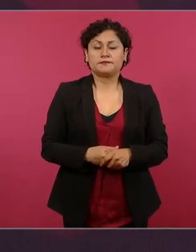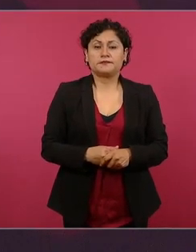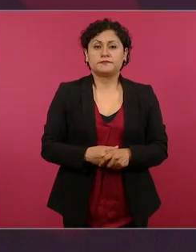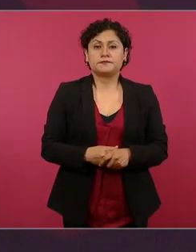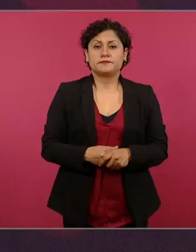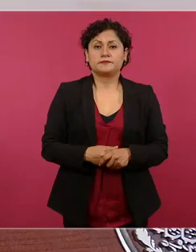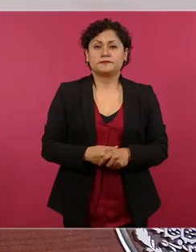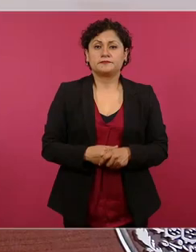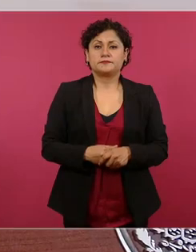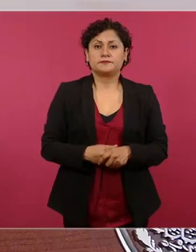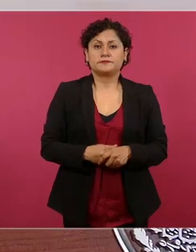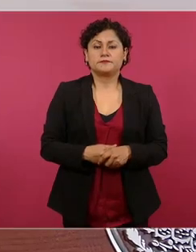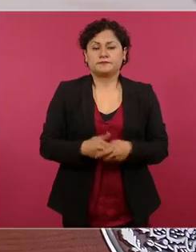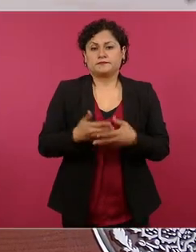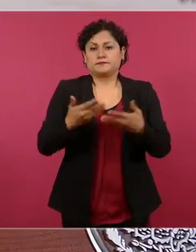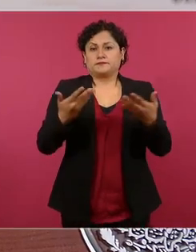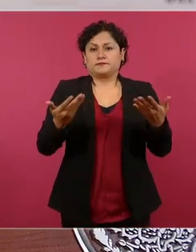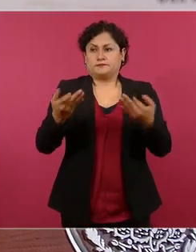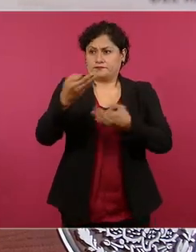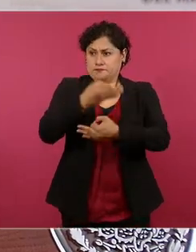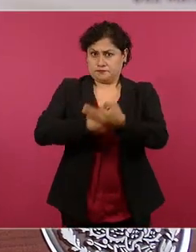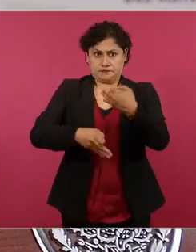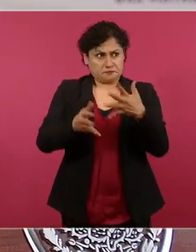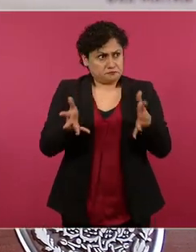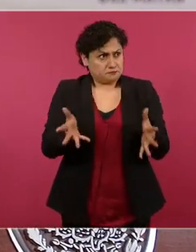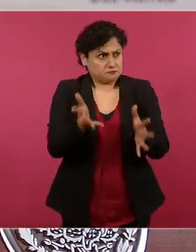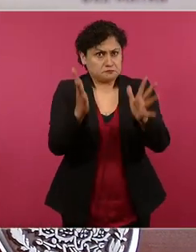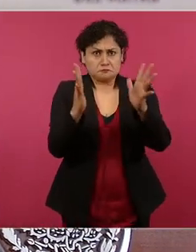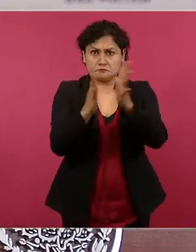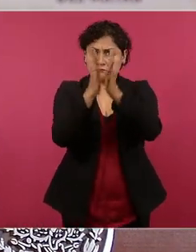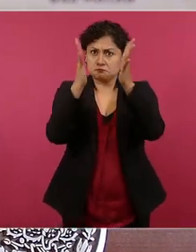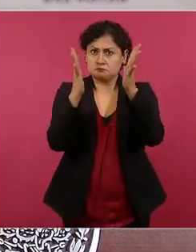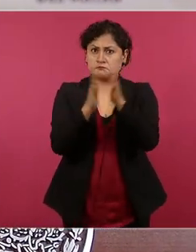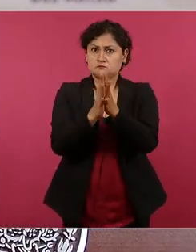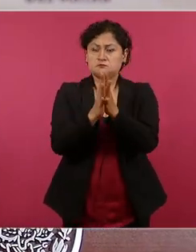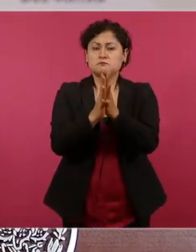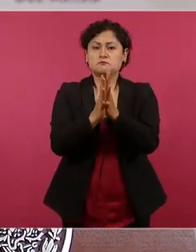Y que participen todos.